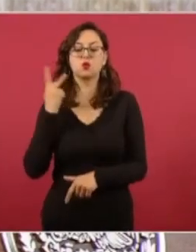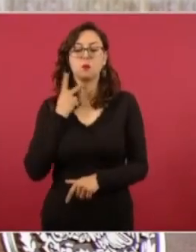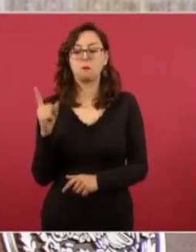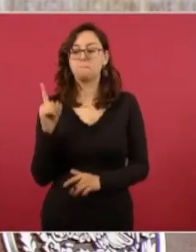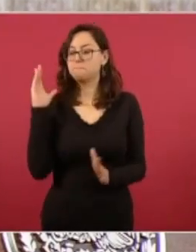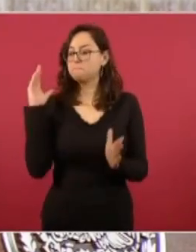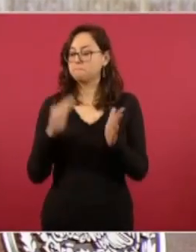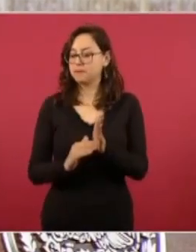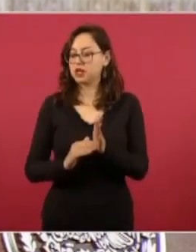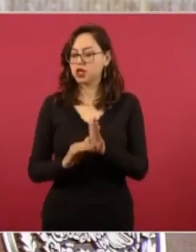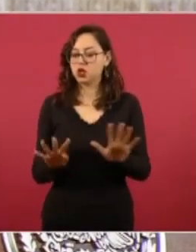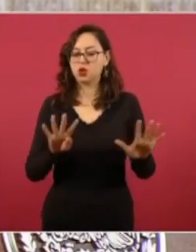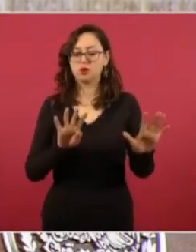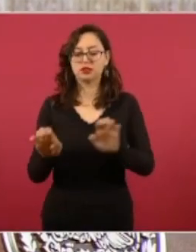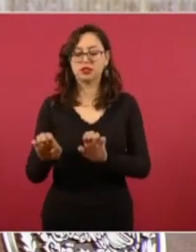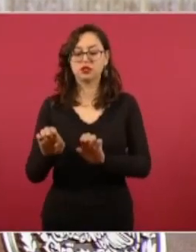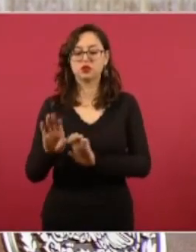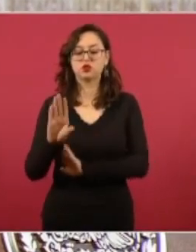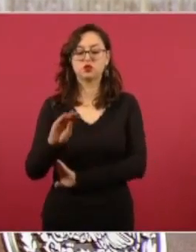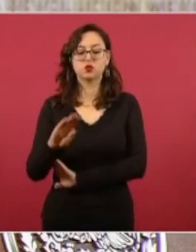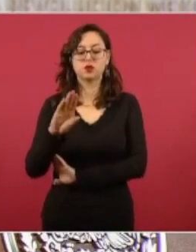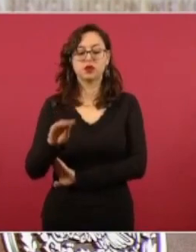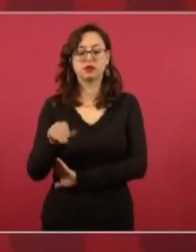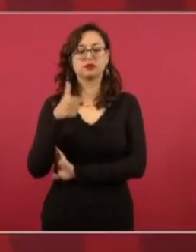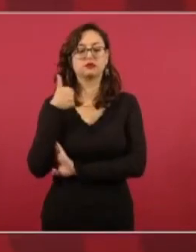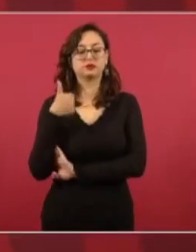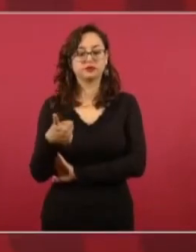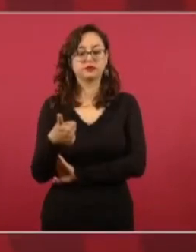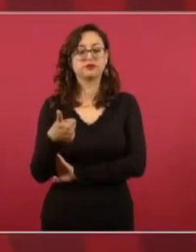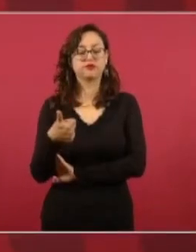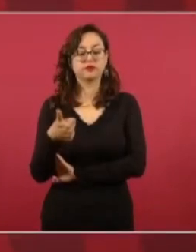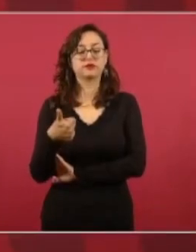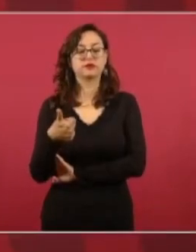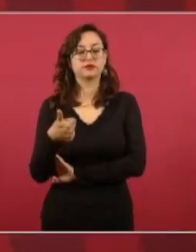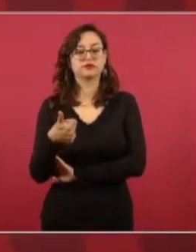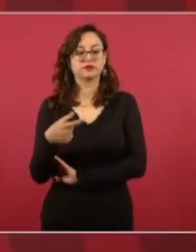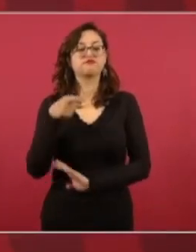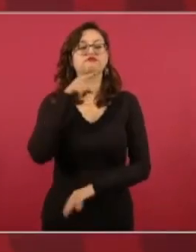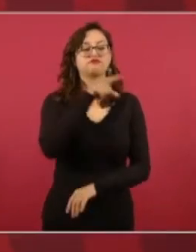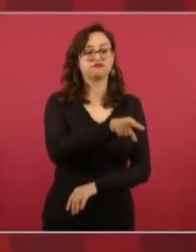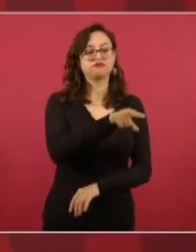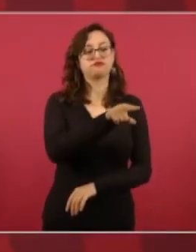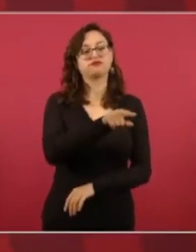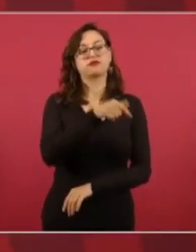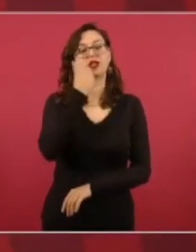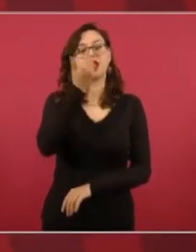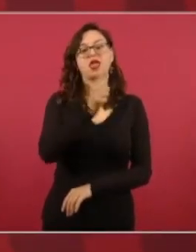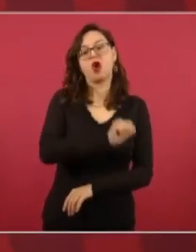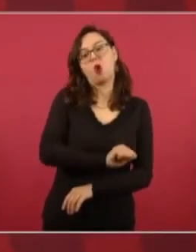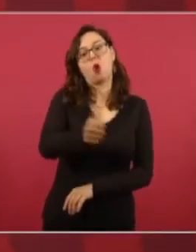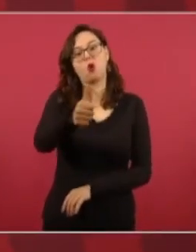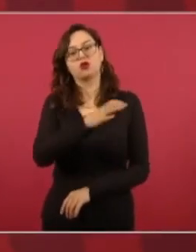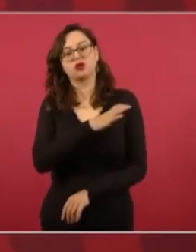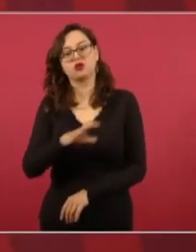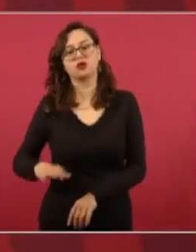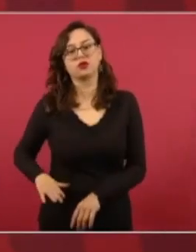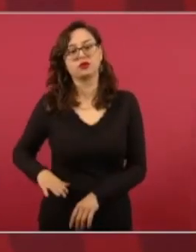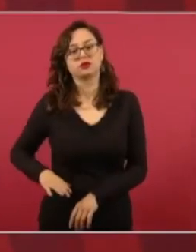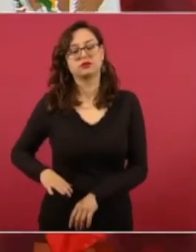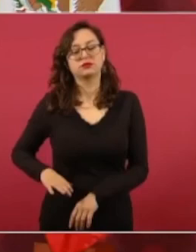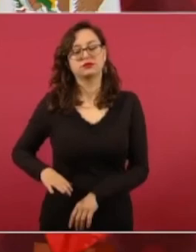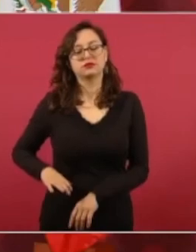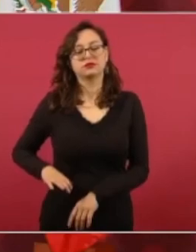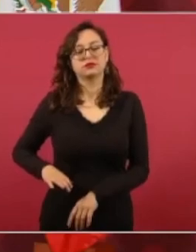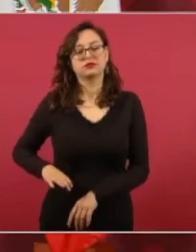1996, que él apoyaba a otro candidato, y